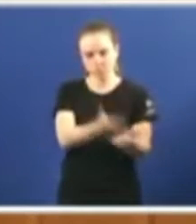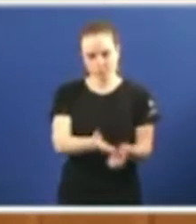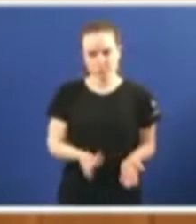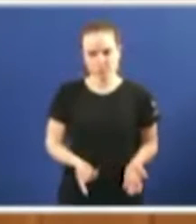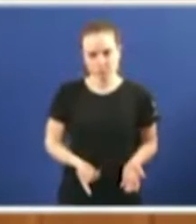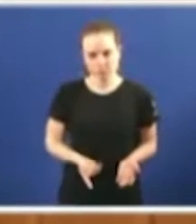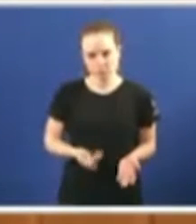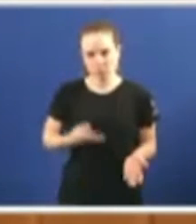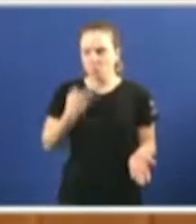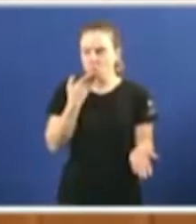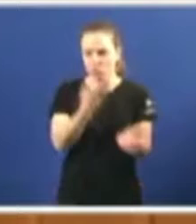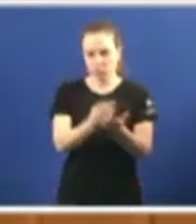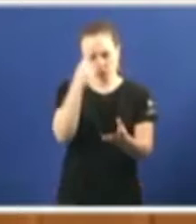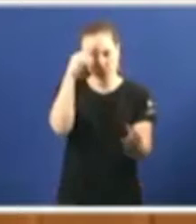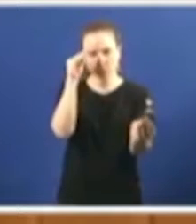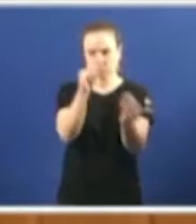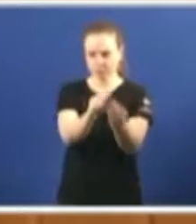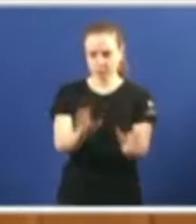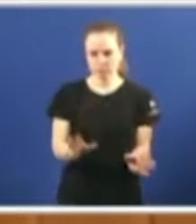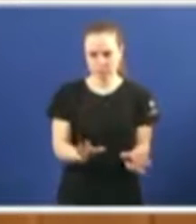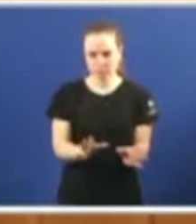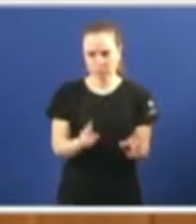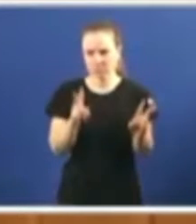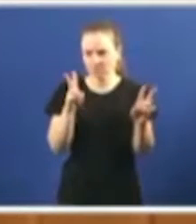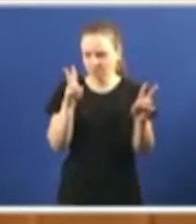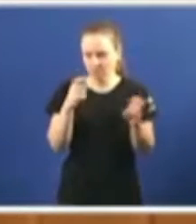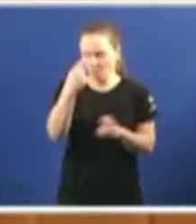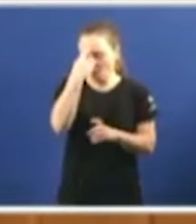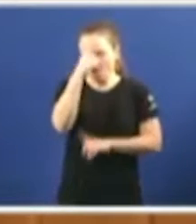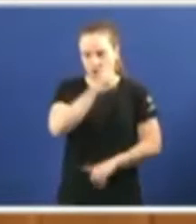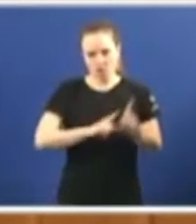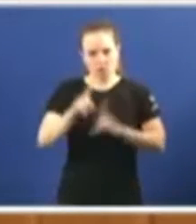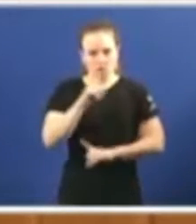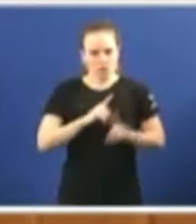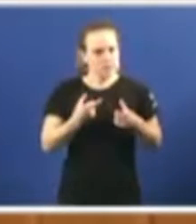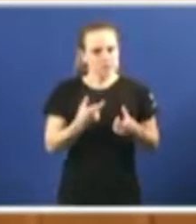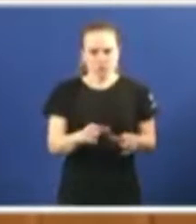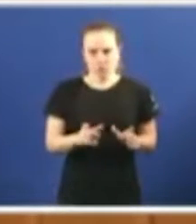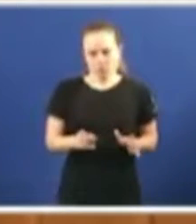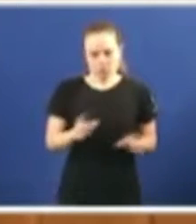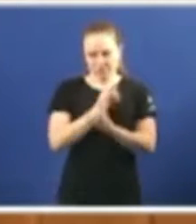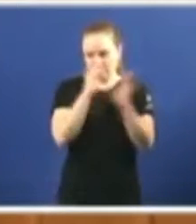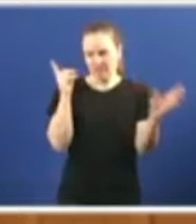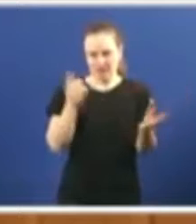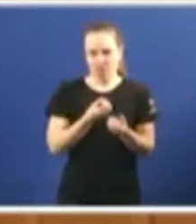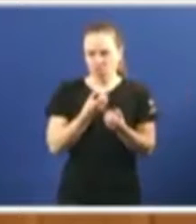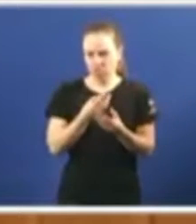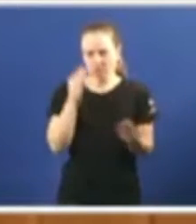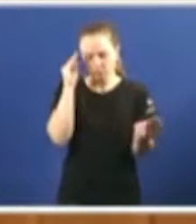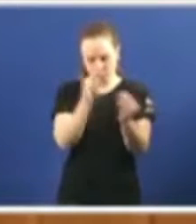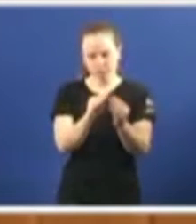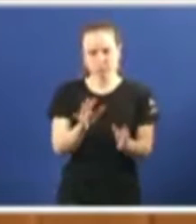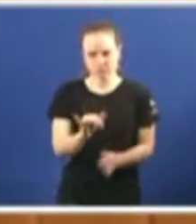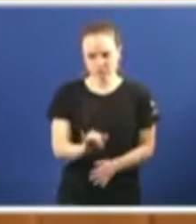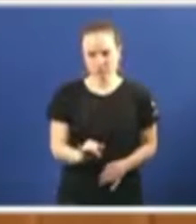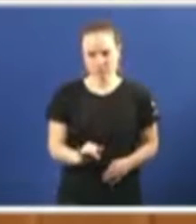unha proposta que compartimos o que é o fondo da cuestión, a preocupación polo sector, e evidentemente compartimos a análise e os datos, eso vaya por